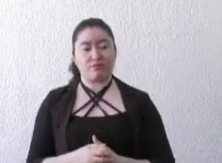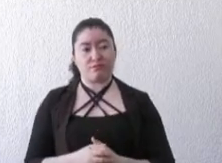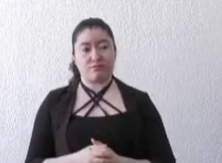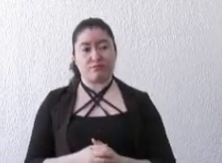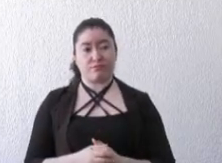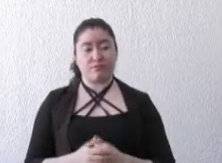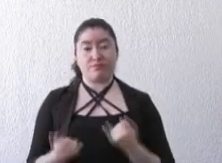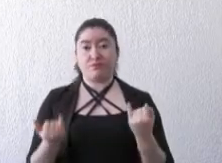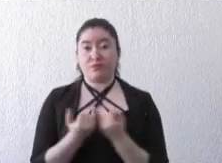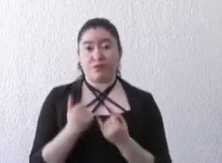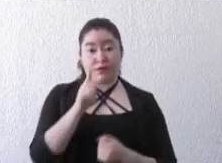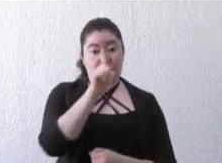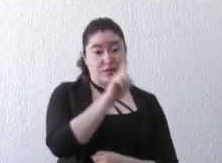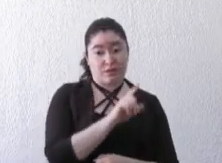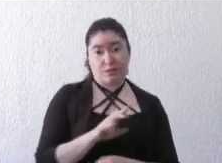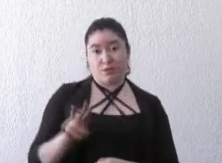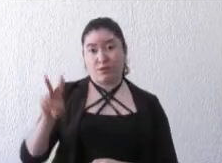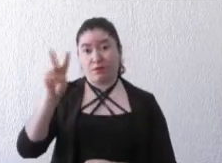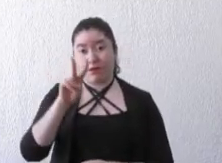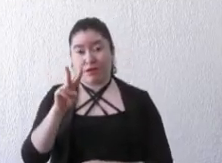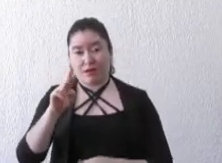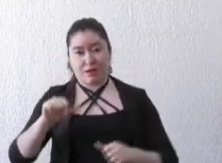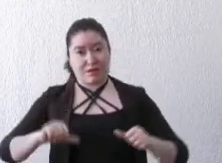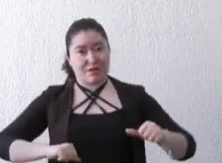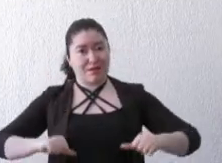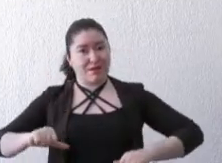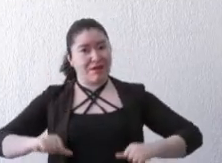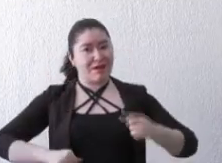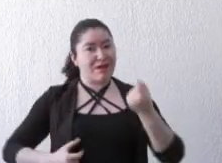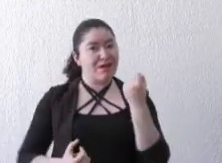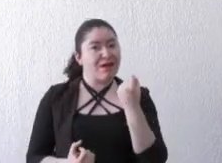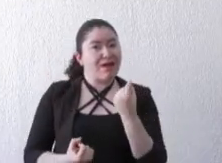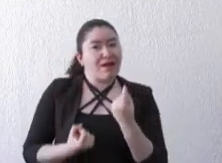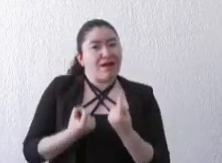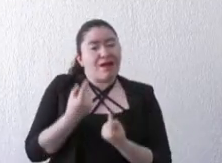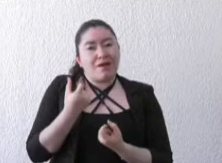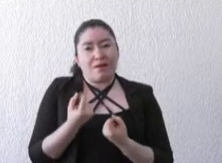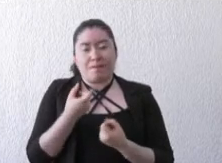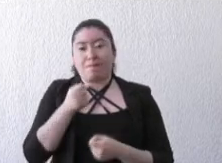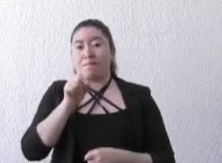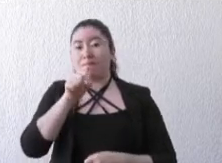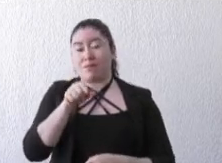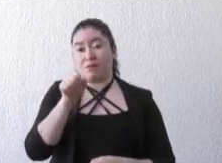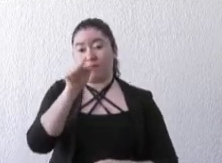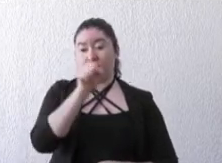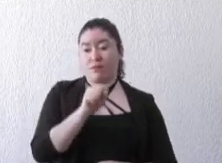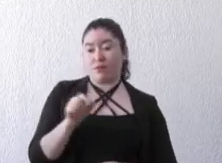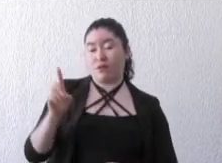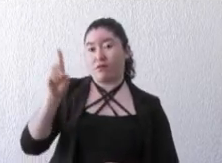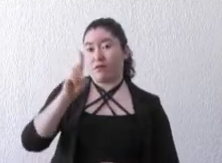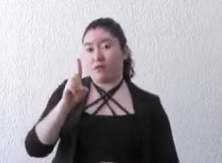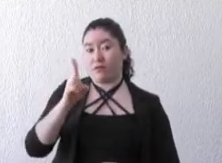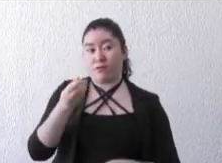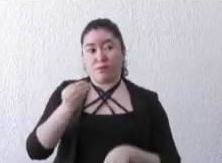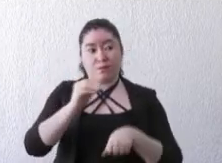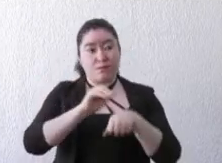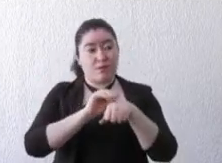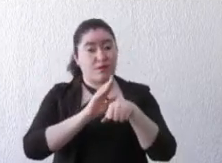lunes a viernes habrá cierto tipo de actividades y se incorporan también los fines de semana los eventos en los que